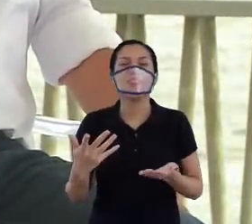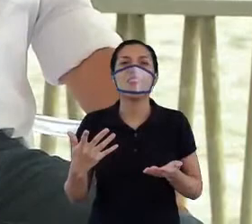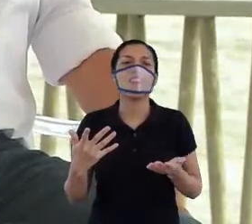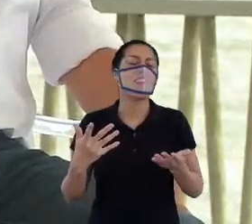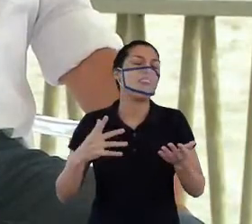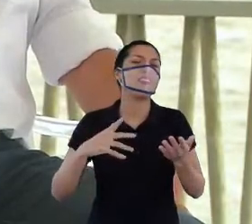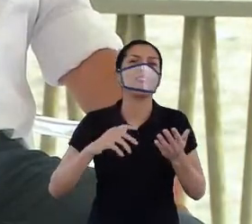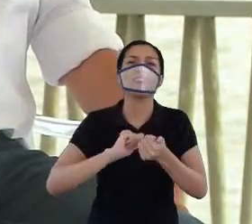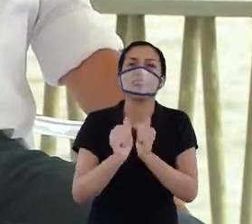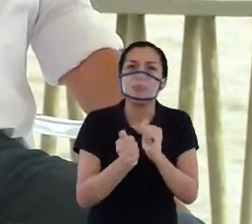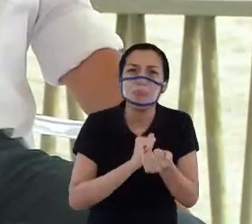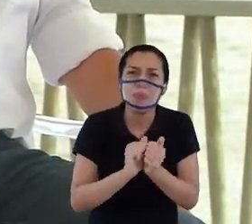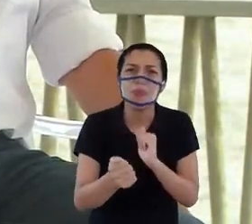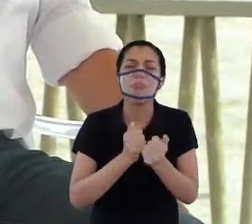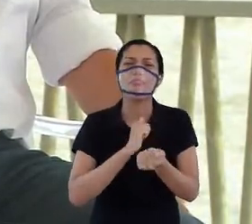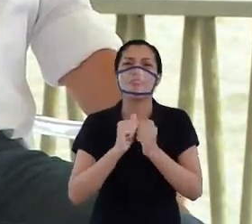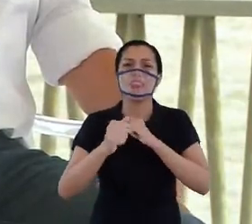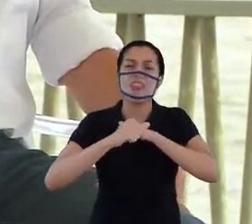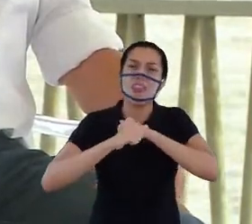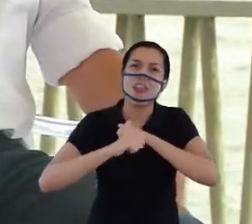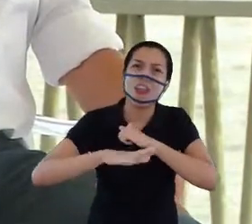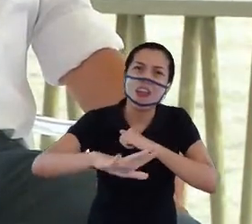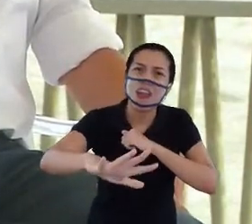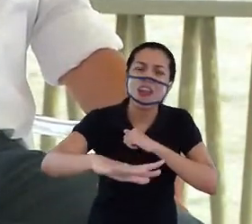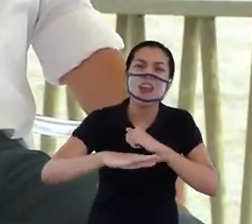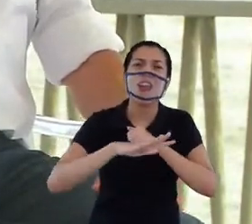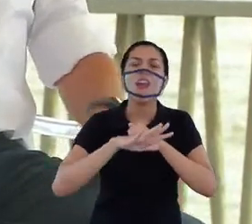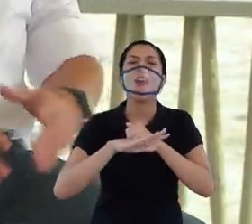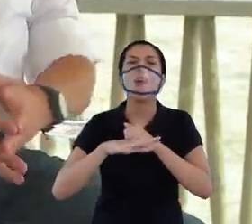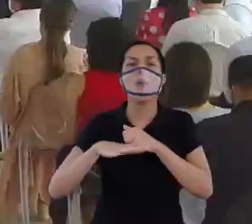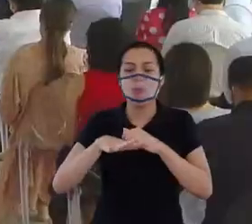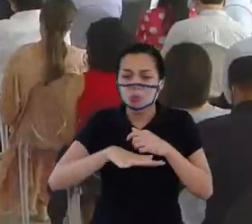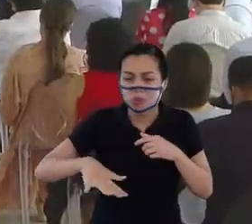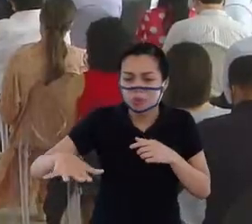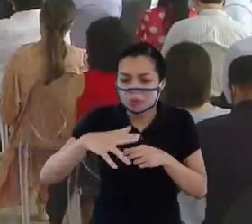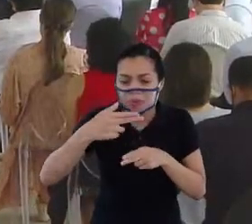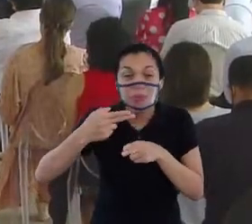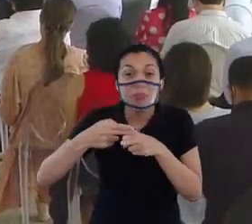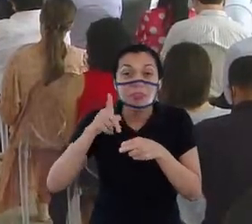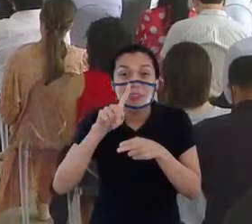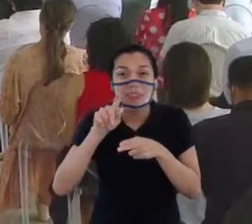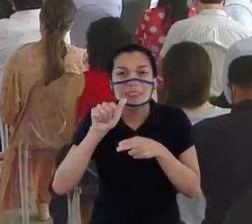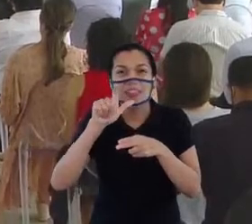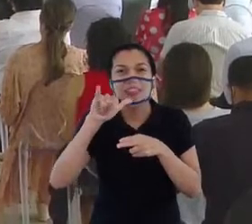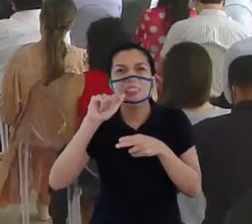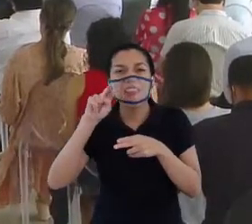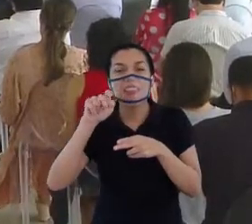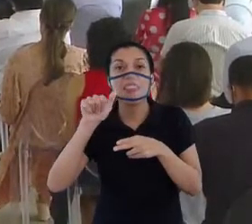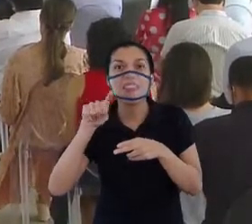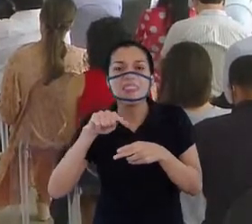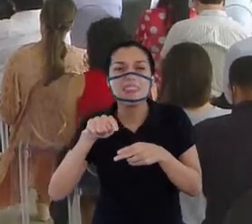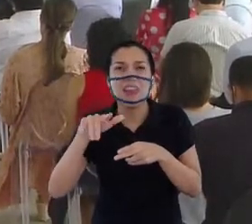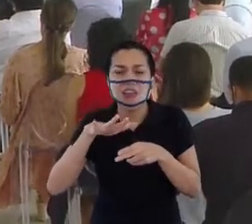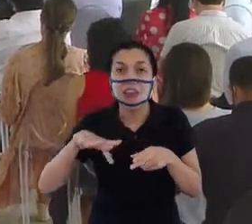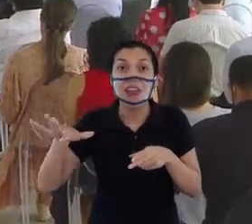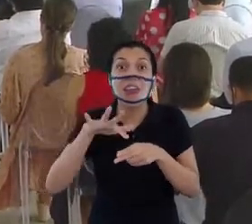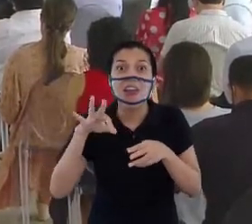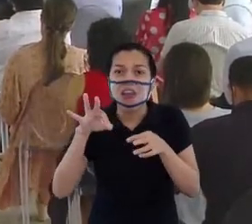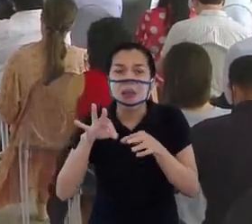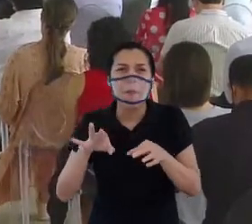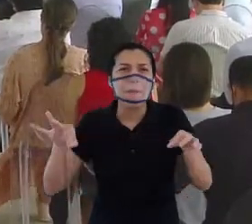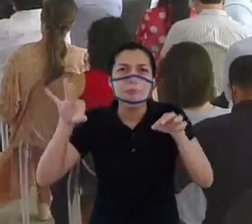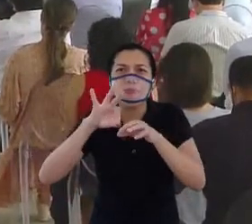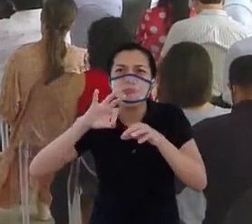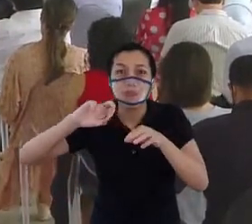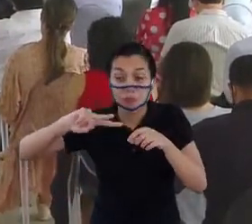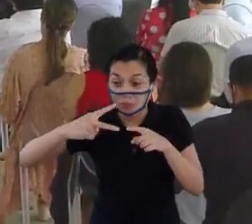kitesurf también en Salinas del Rey. Está considerado como el segundo punto más importante del mundo